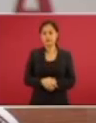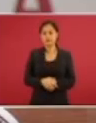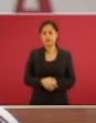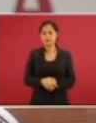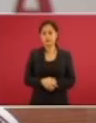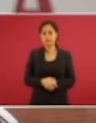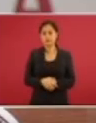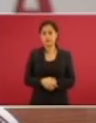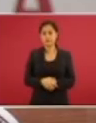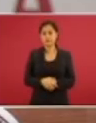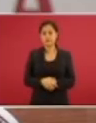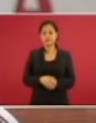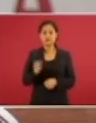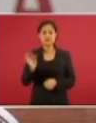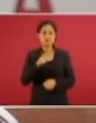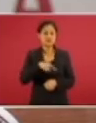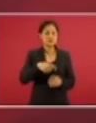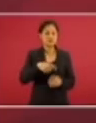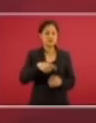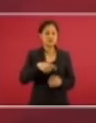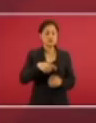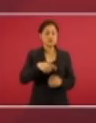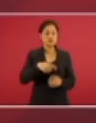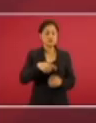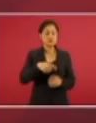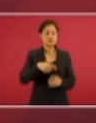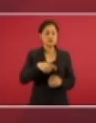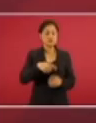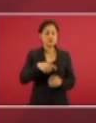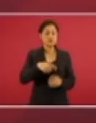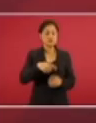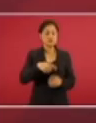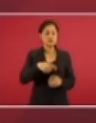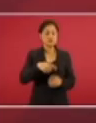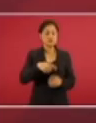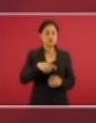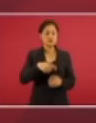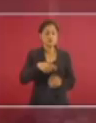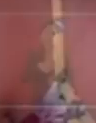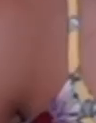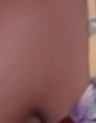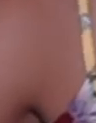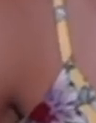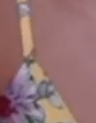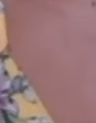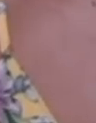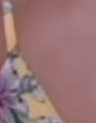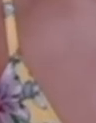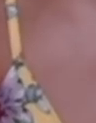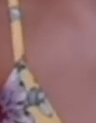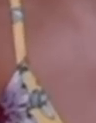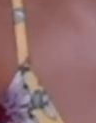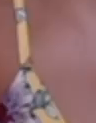los equipos necesarios. Pero aquí algo muy importante, interesante a destacar, es que el día de ayer